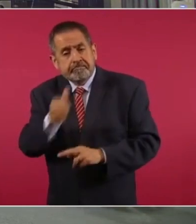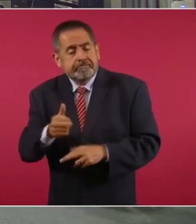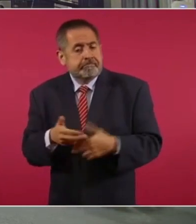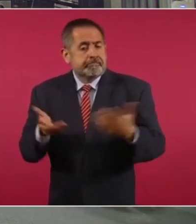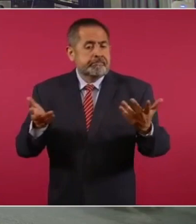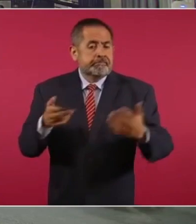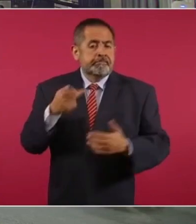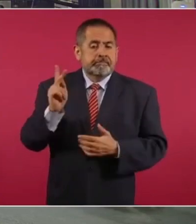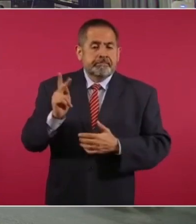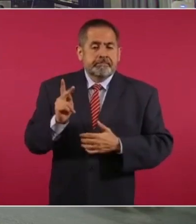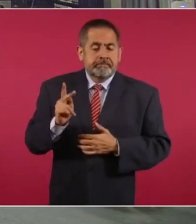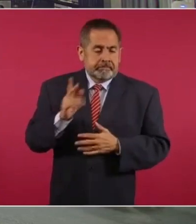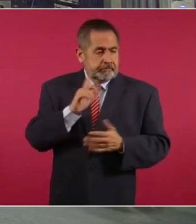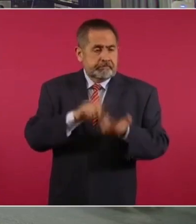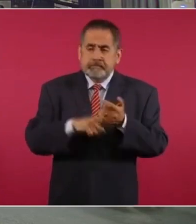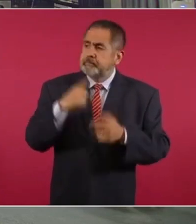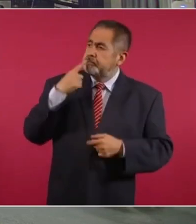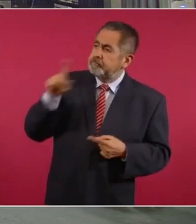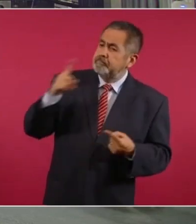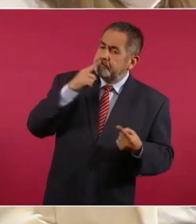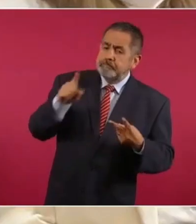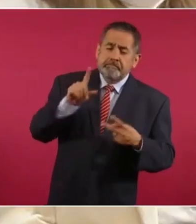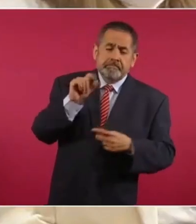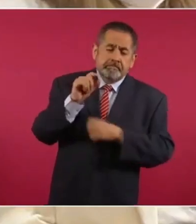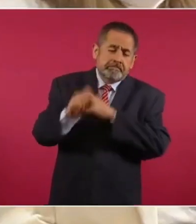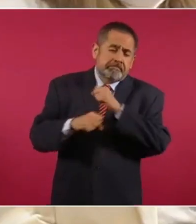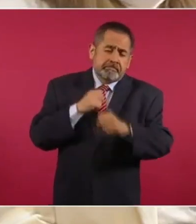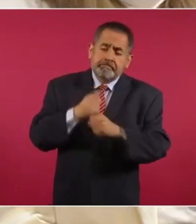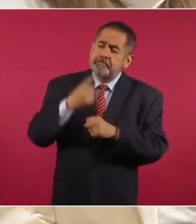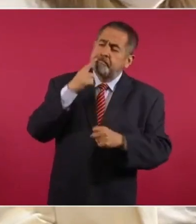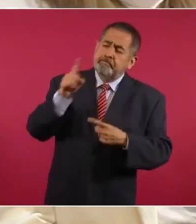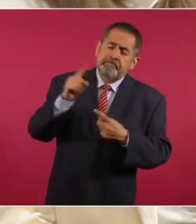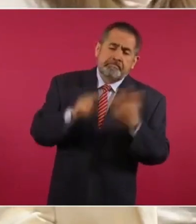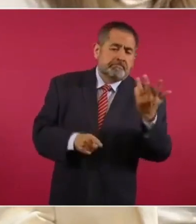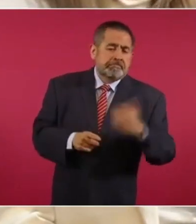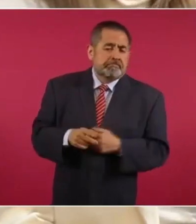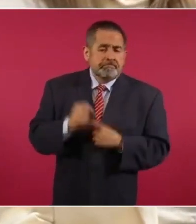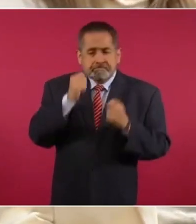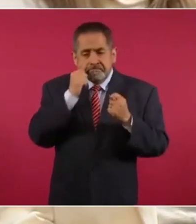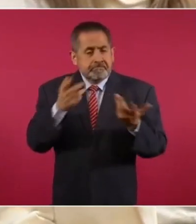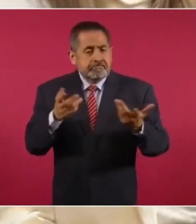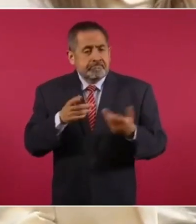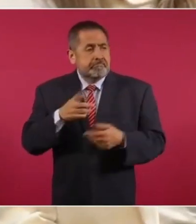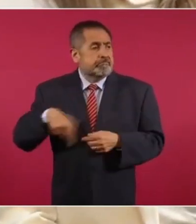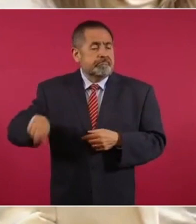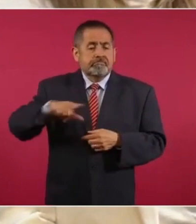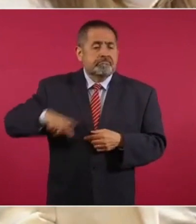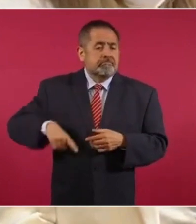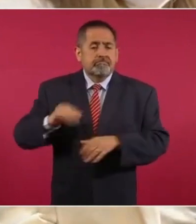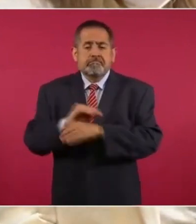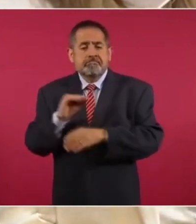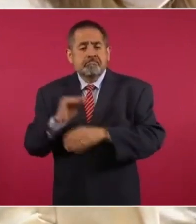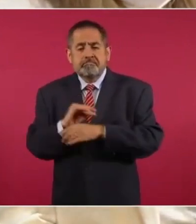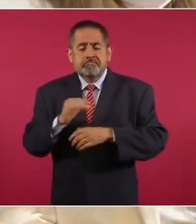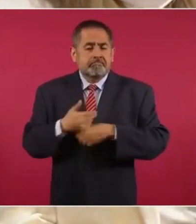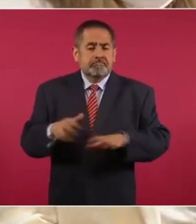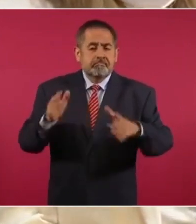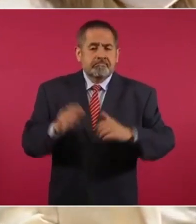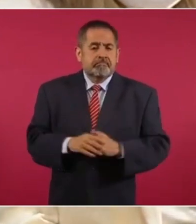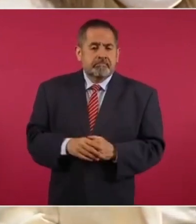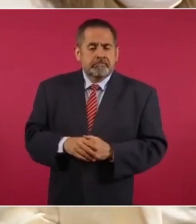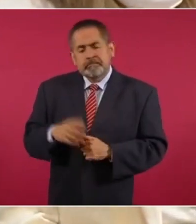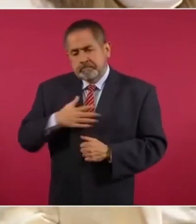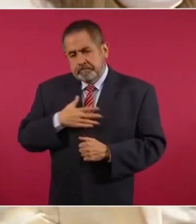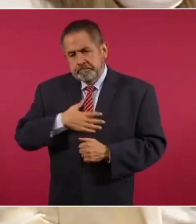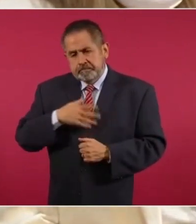pero han denunciado esto durante 20 años aproximadamente sin ninguna respuesta de ningún gobierno, ¿no? La